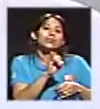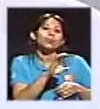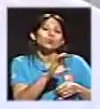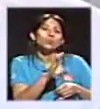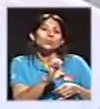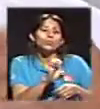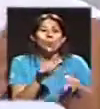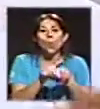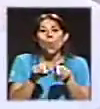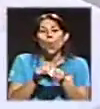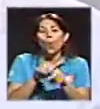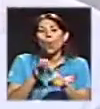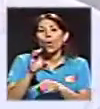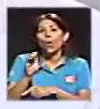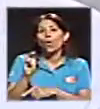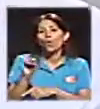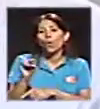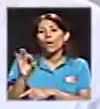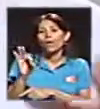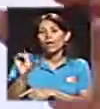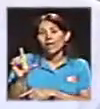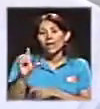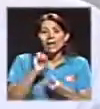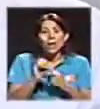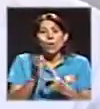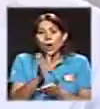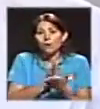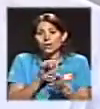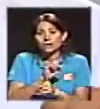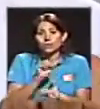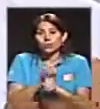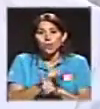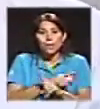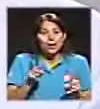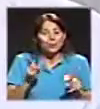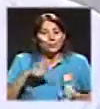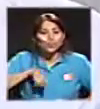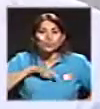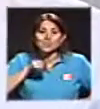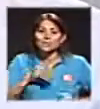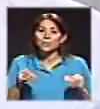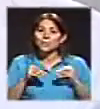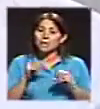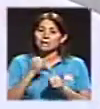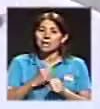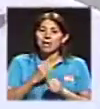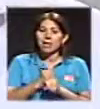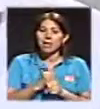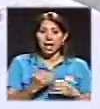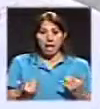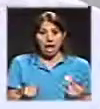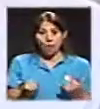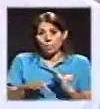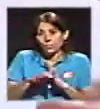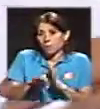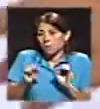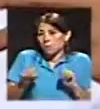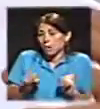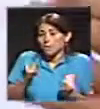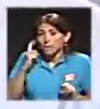rural, pero hay que hacer mucho más que eso. Y hoy por hoy existe la posibilidad de que una estructuración de una carretera